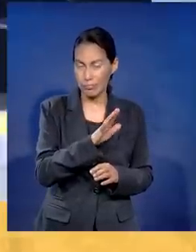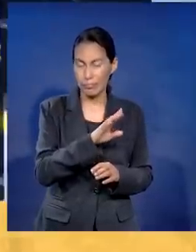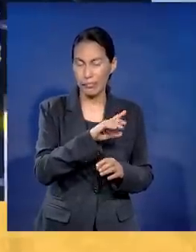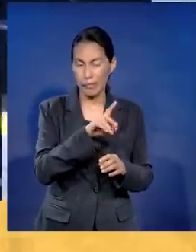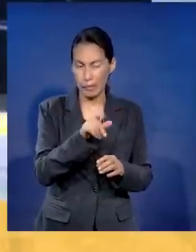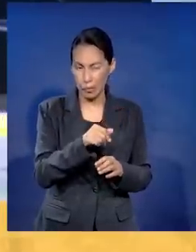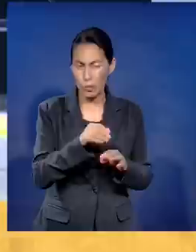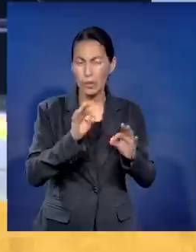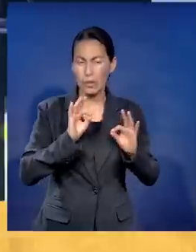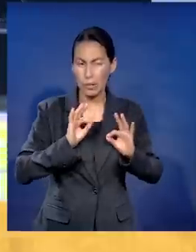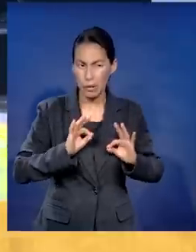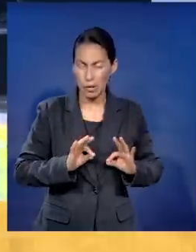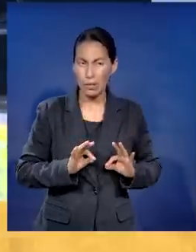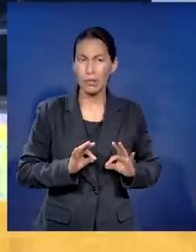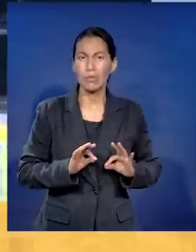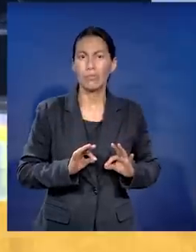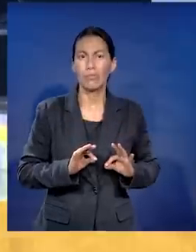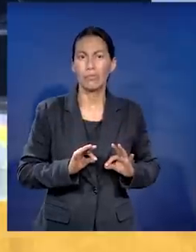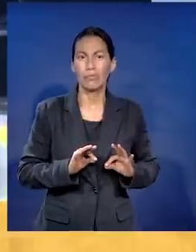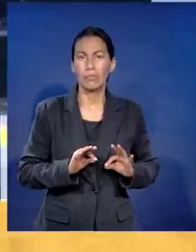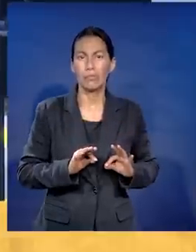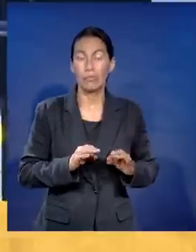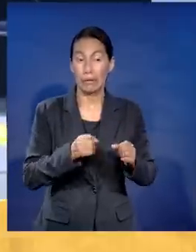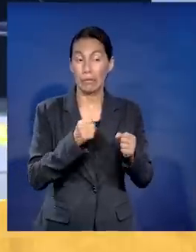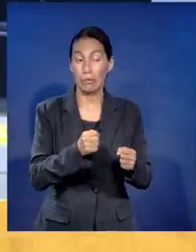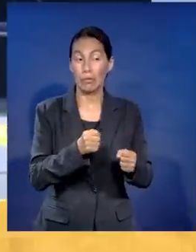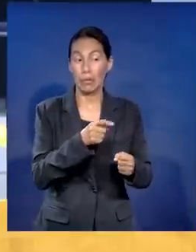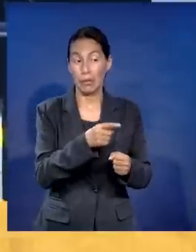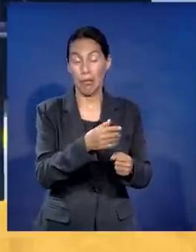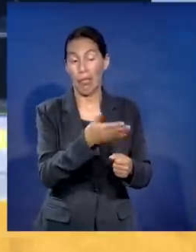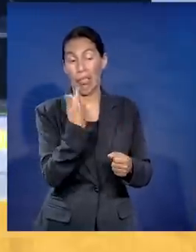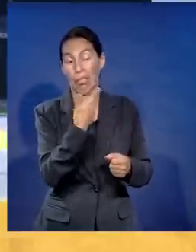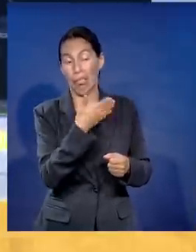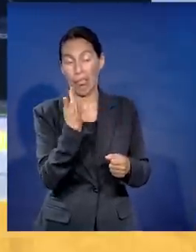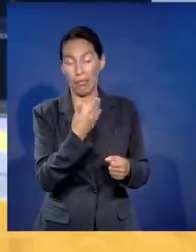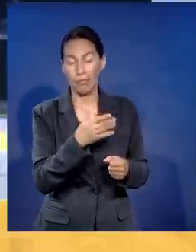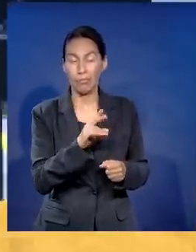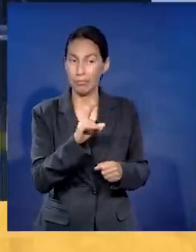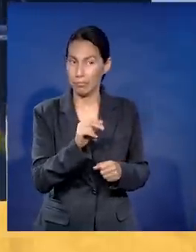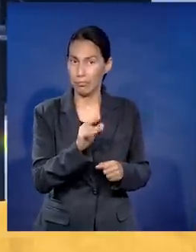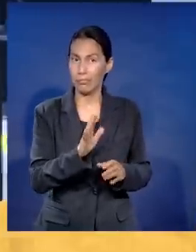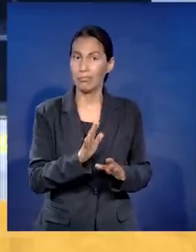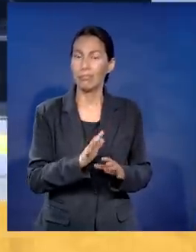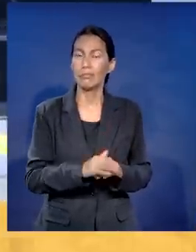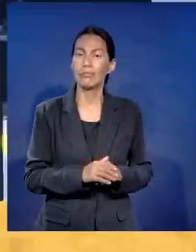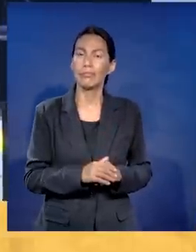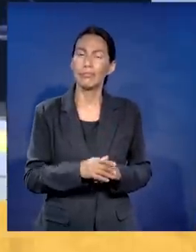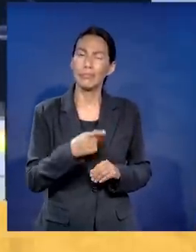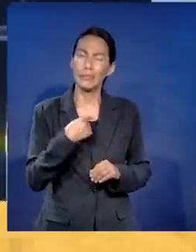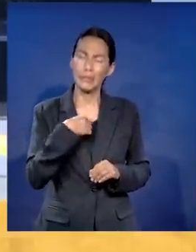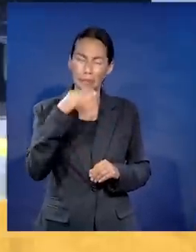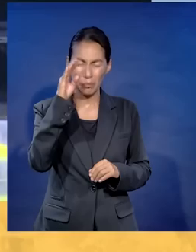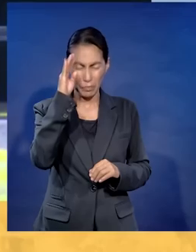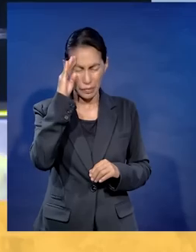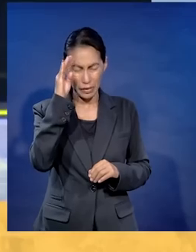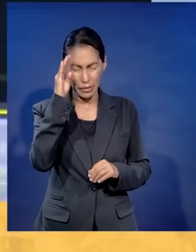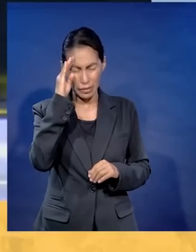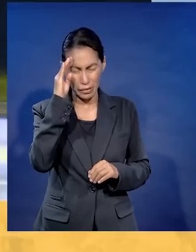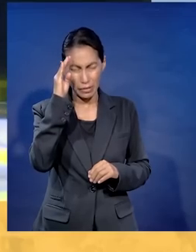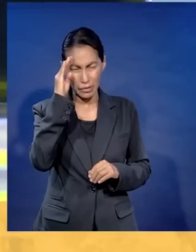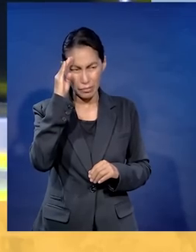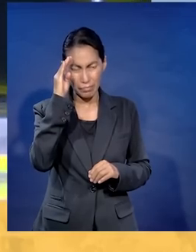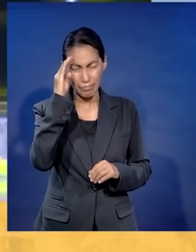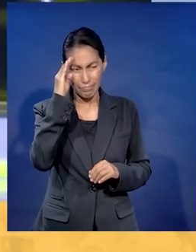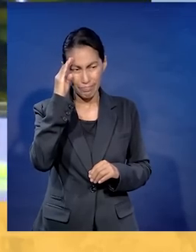otro momento después ya con más calma cuando se juraba que no me fuera a golpear la hermana pero me quedé pensando